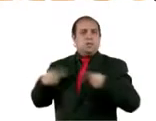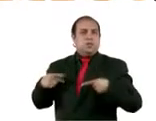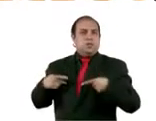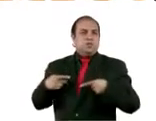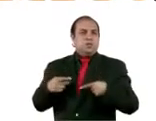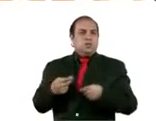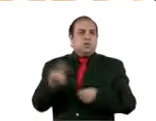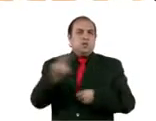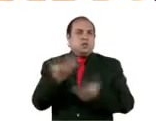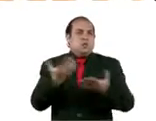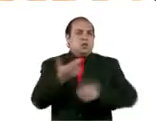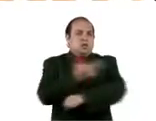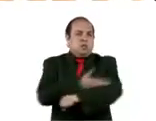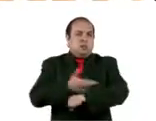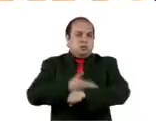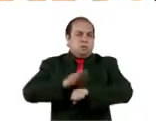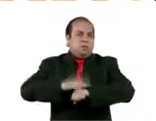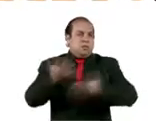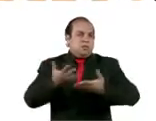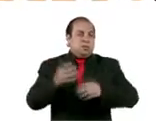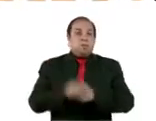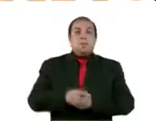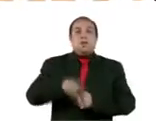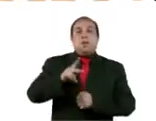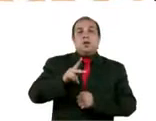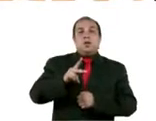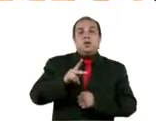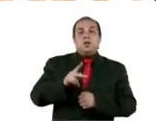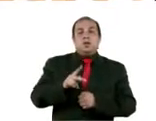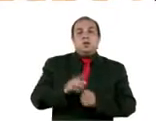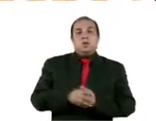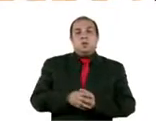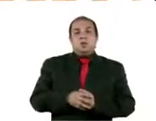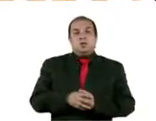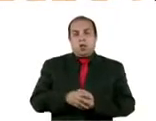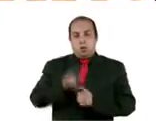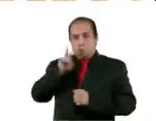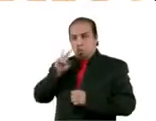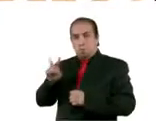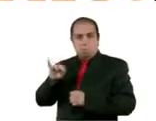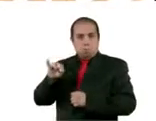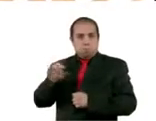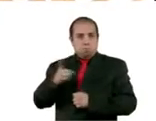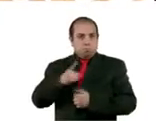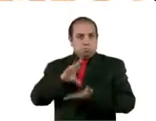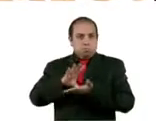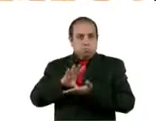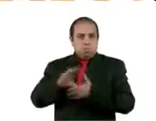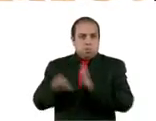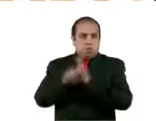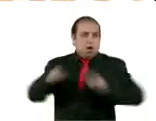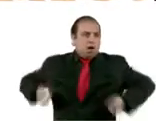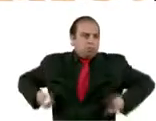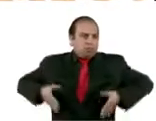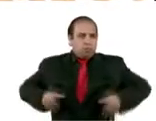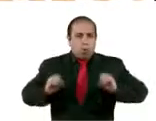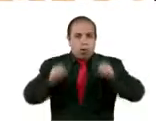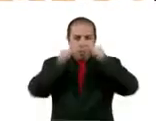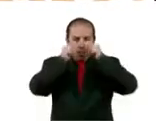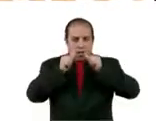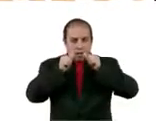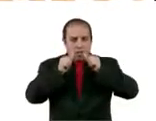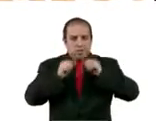hacer más trámites. Pero cuando es evidente ya no lo vamos a pedir, pero en algunas ocasiones no es